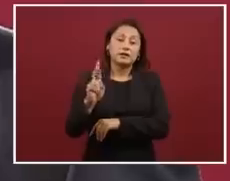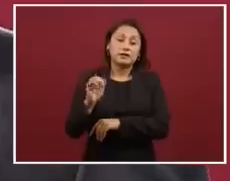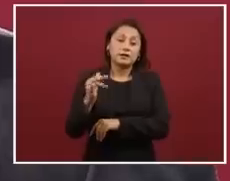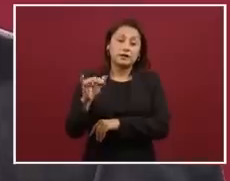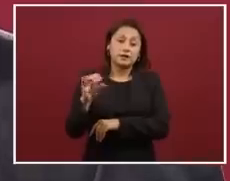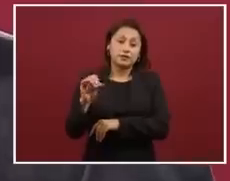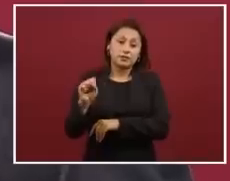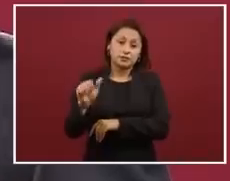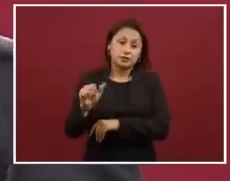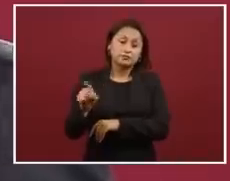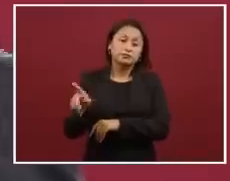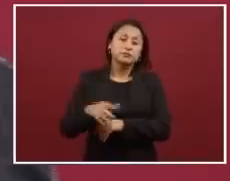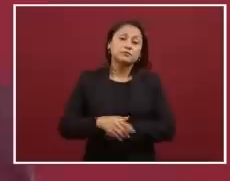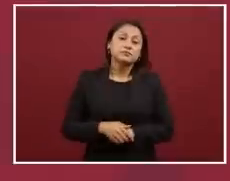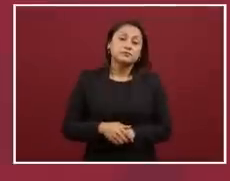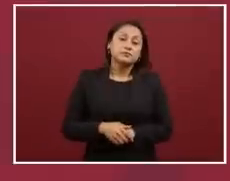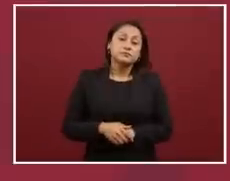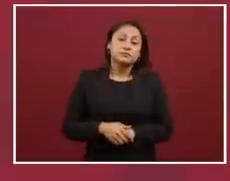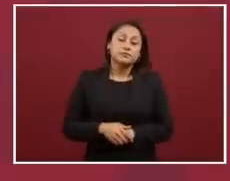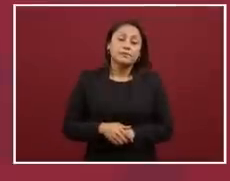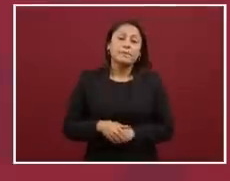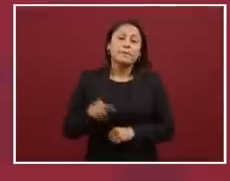un trabajador